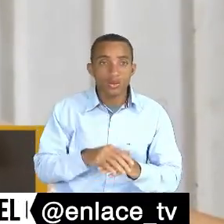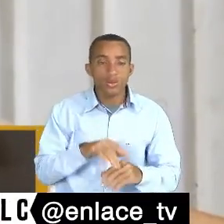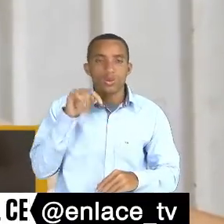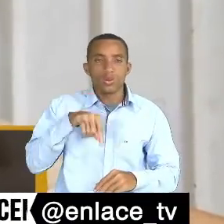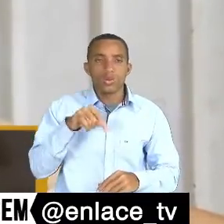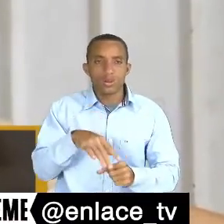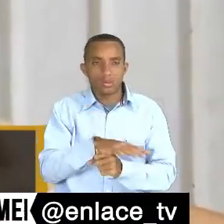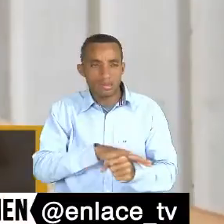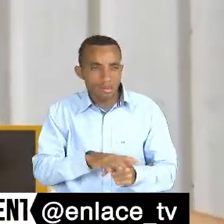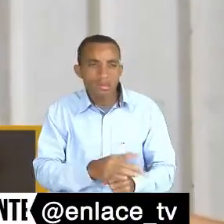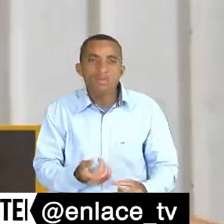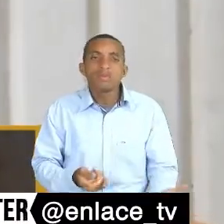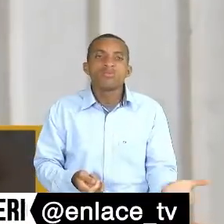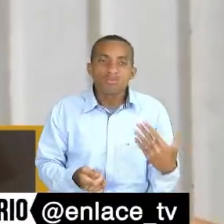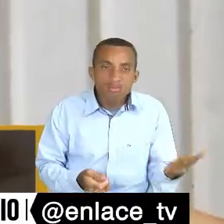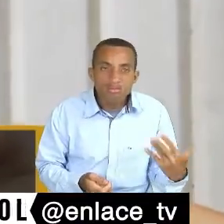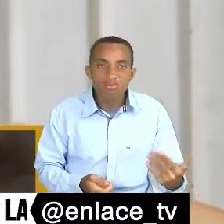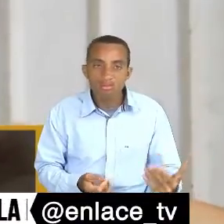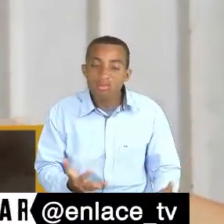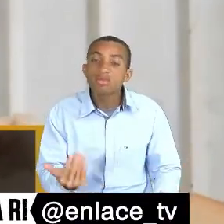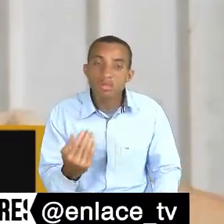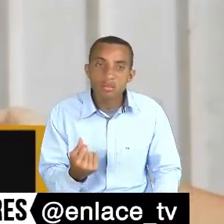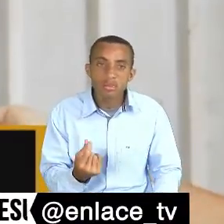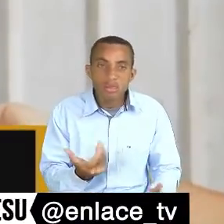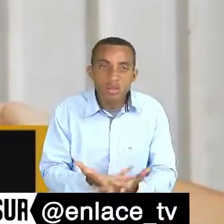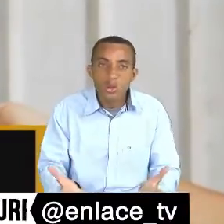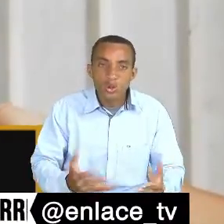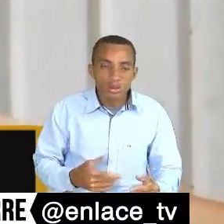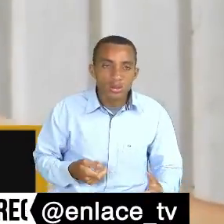atracos, en cuestiones de que ya no hay seguridad.